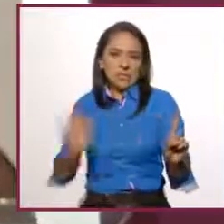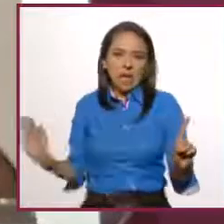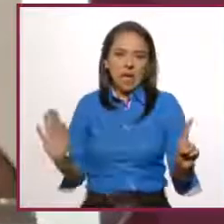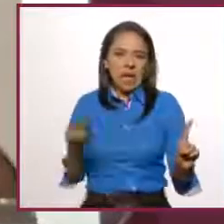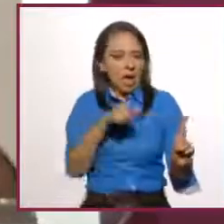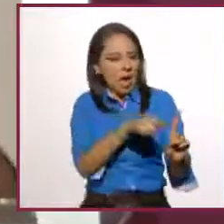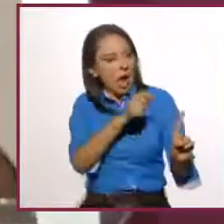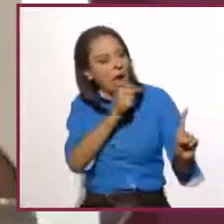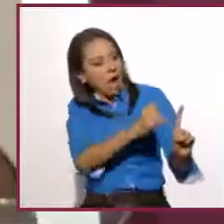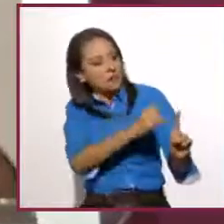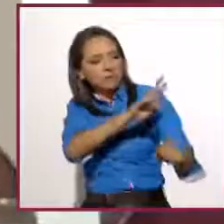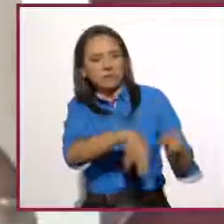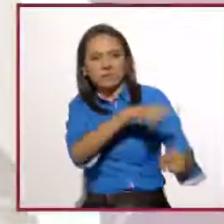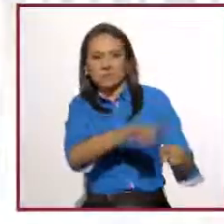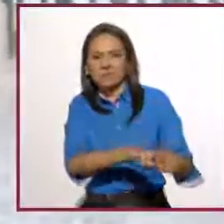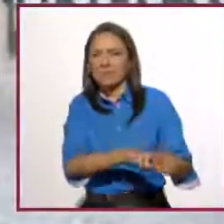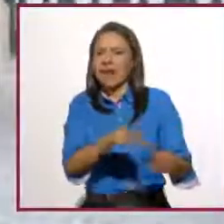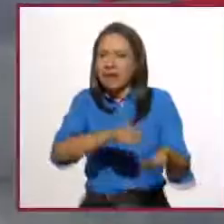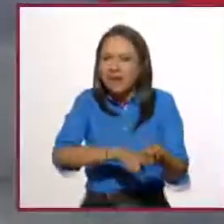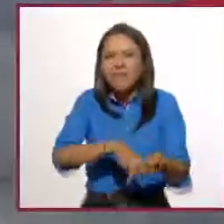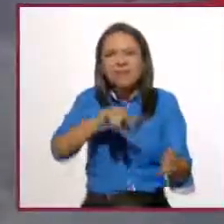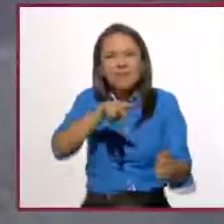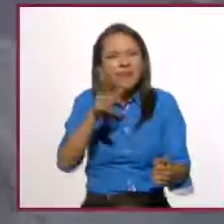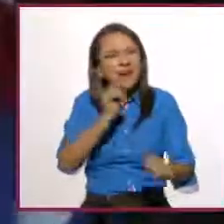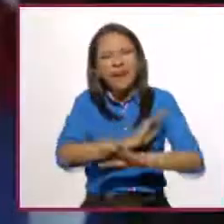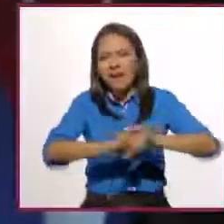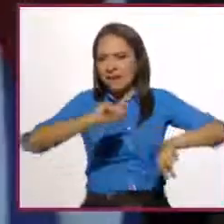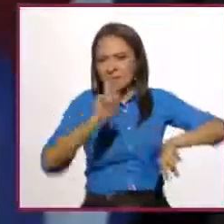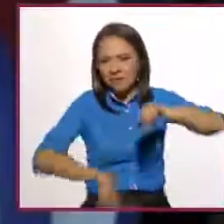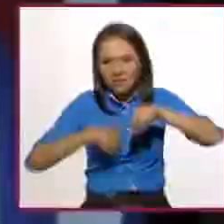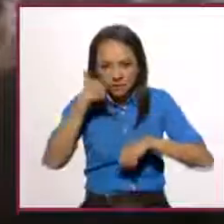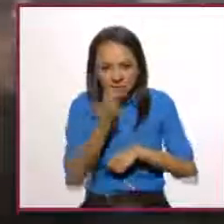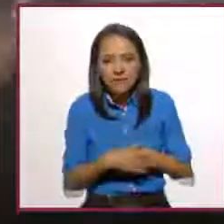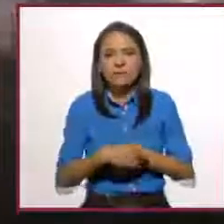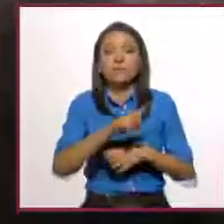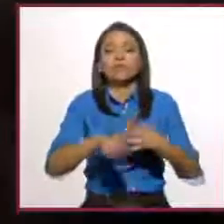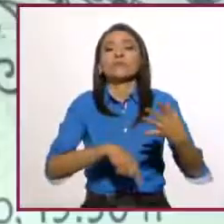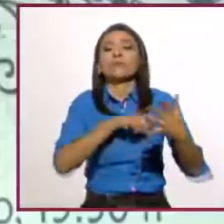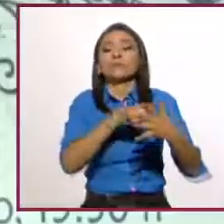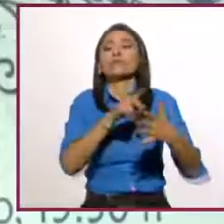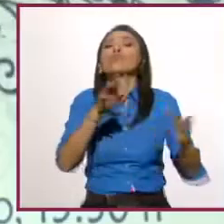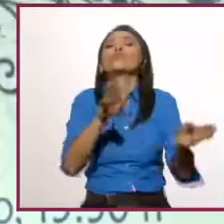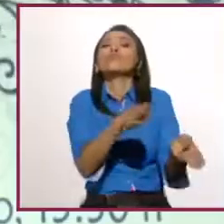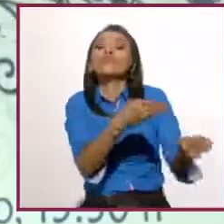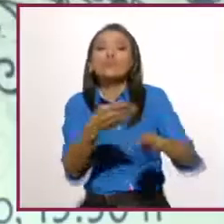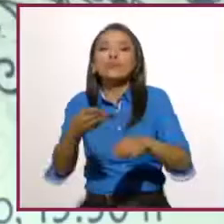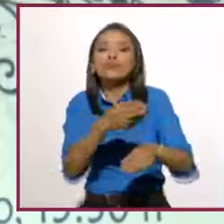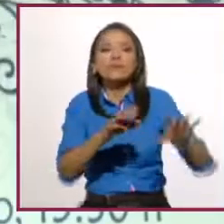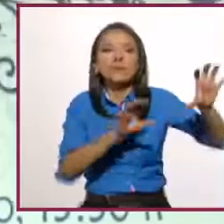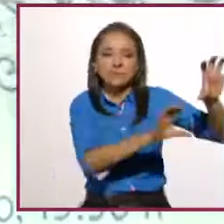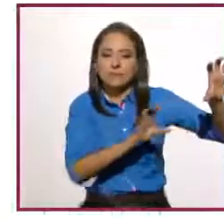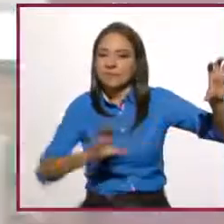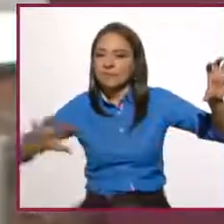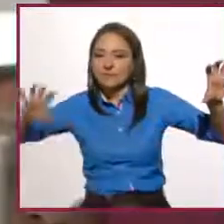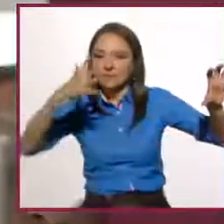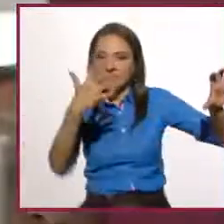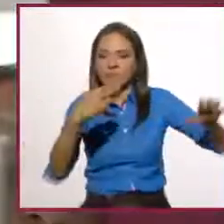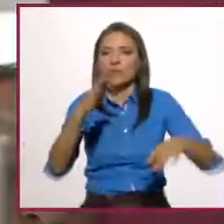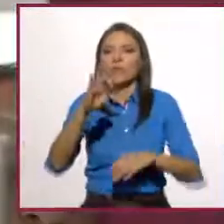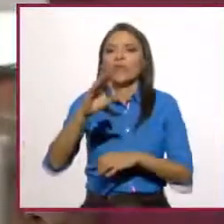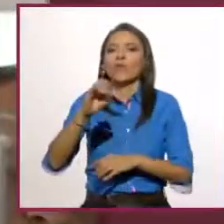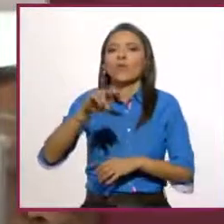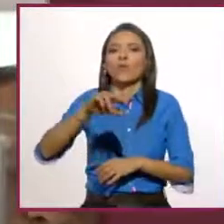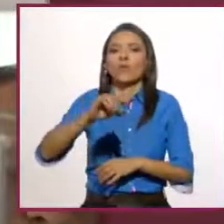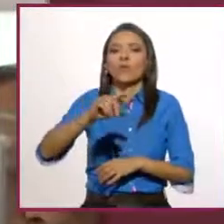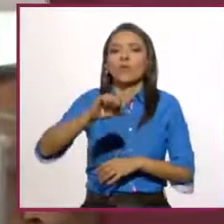también desde cada uno de los discursos de los medios. La música de los 5 continentes se hará presente en nuestra Fonoteca Presenta. Los